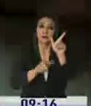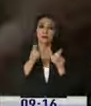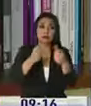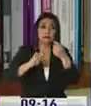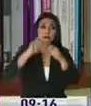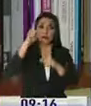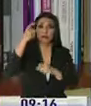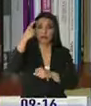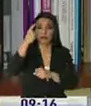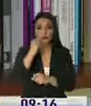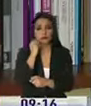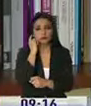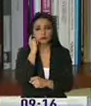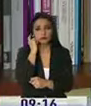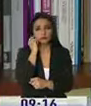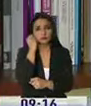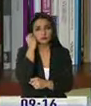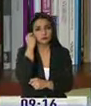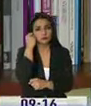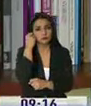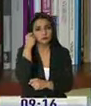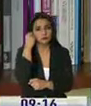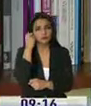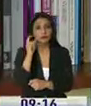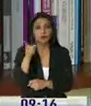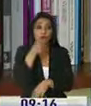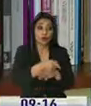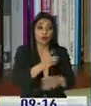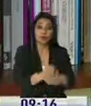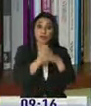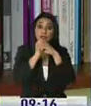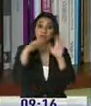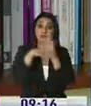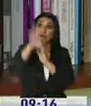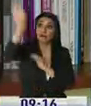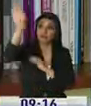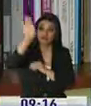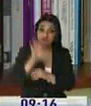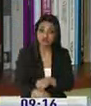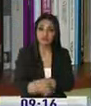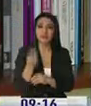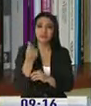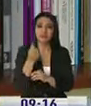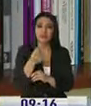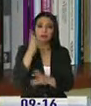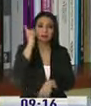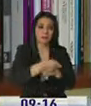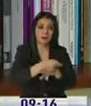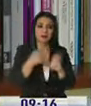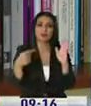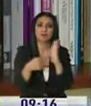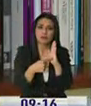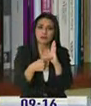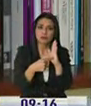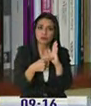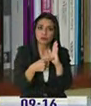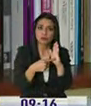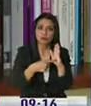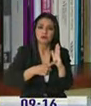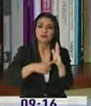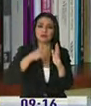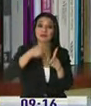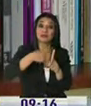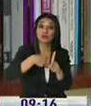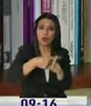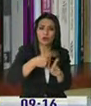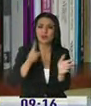del gobierno. Si es que usted obliga a los bancos a traer ese dinero, castigándoles con un impuesto mensual, lo que pone en riesgo es